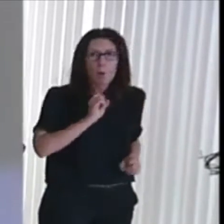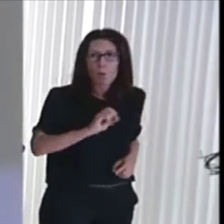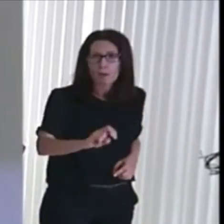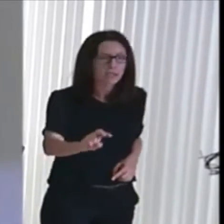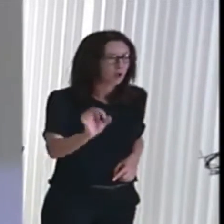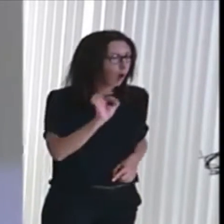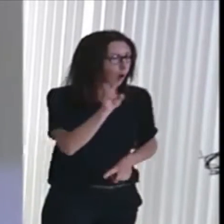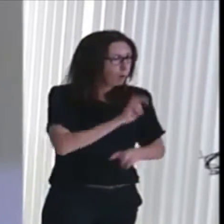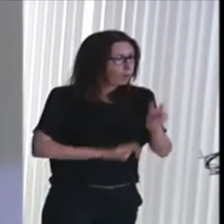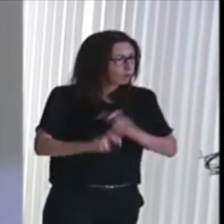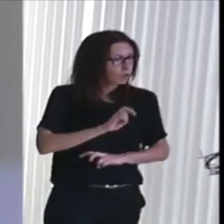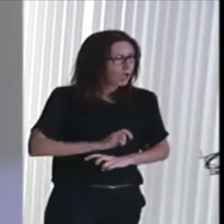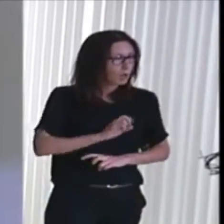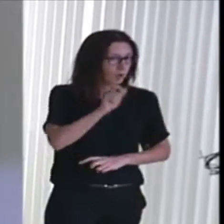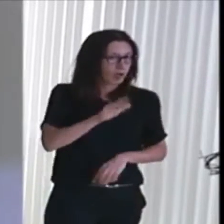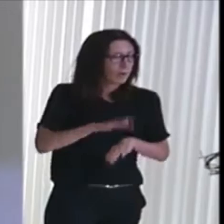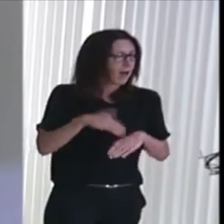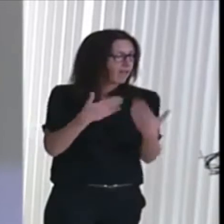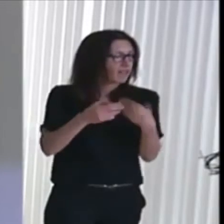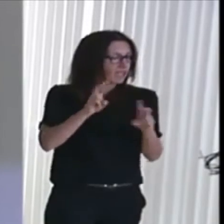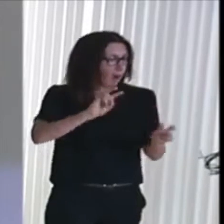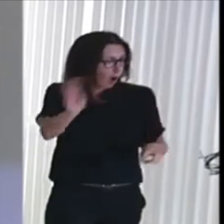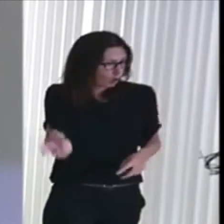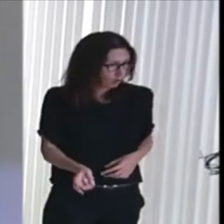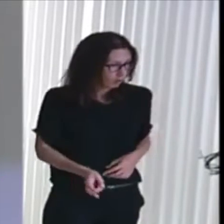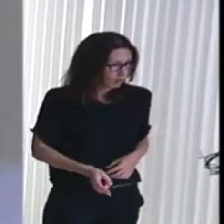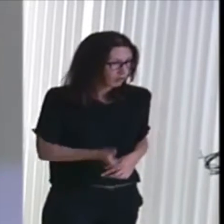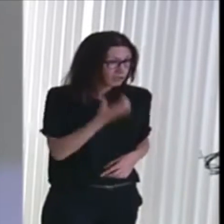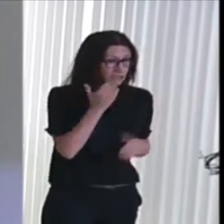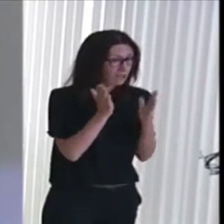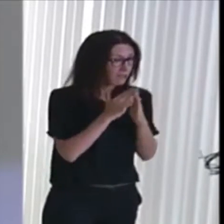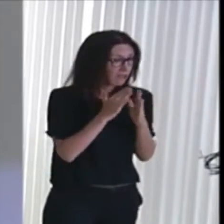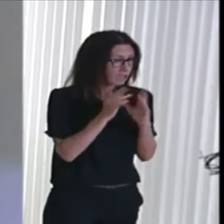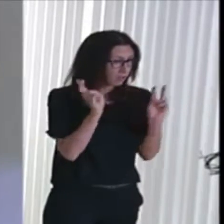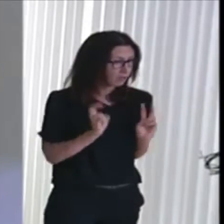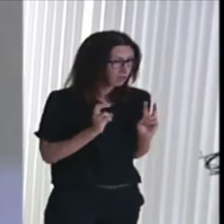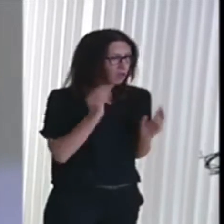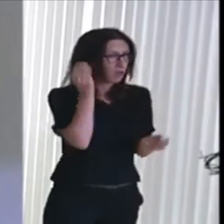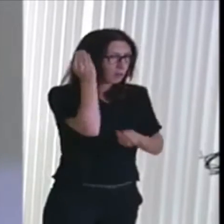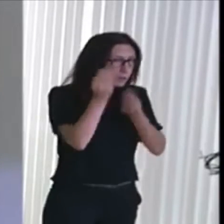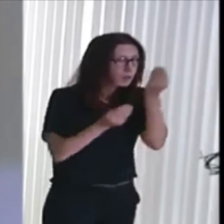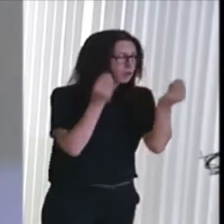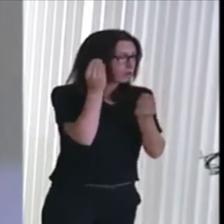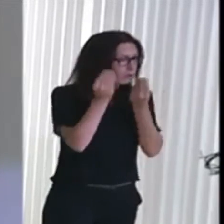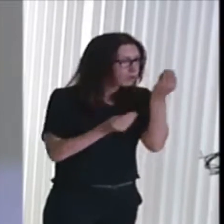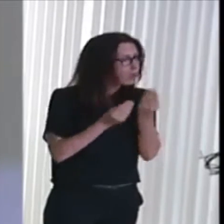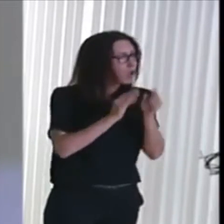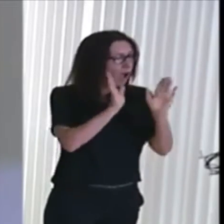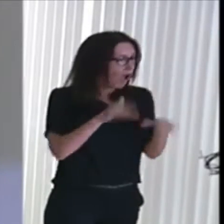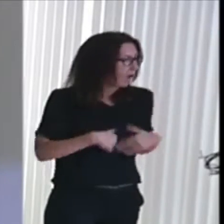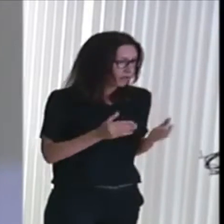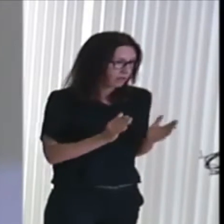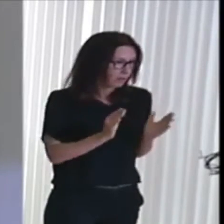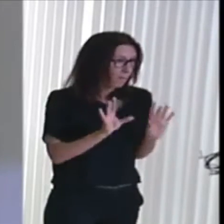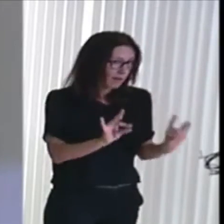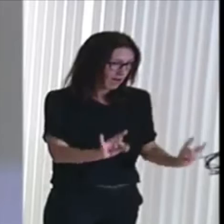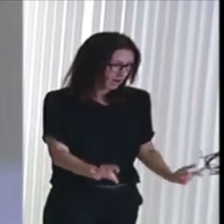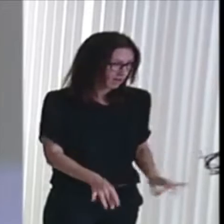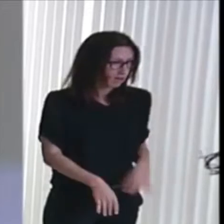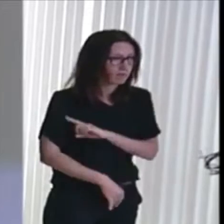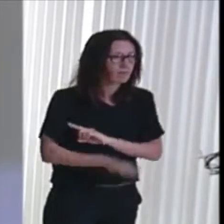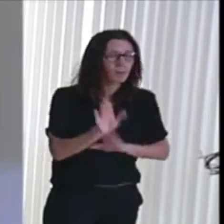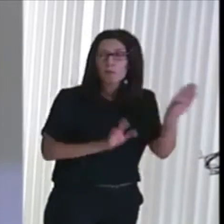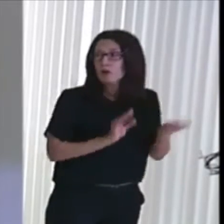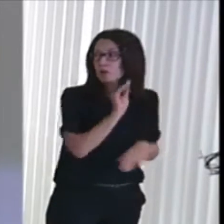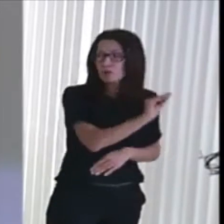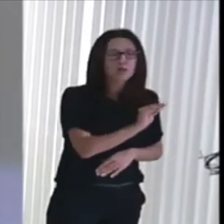quien hablar que te hable de otro tema, etcétera. Pues si te quedas encerrado y estás dándole vueltas a eso, al final no llegas a ninguna parte. ¿Cuántas veces has